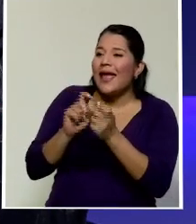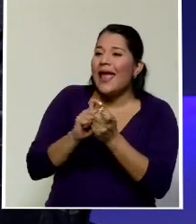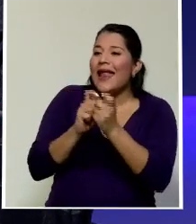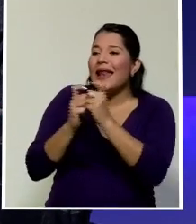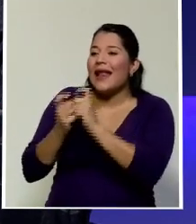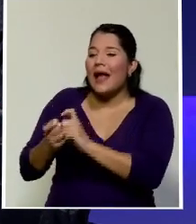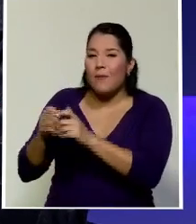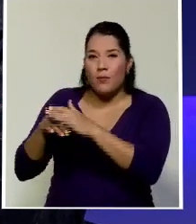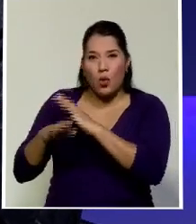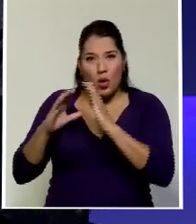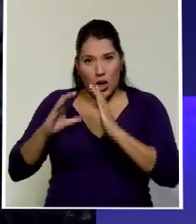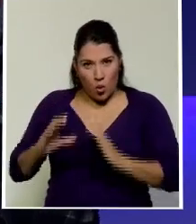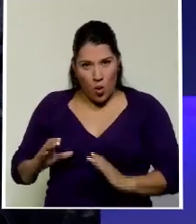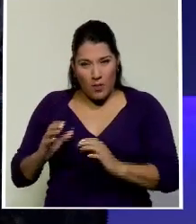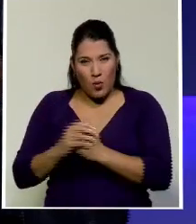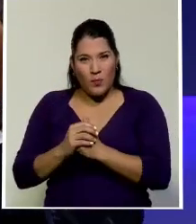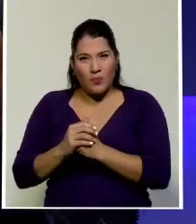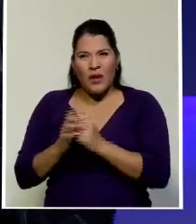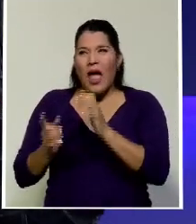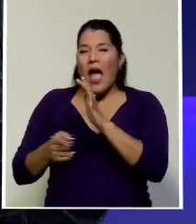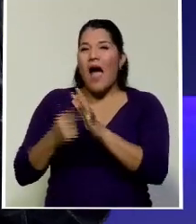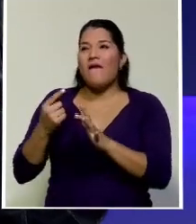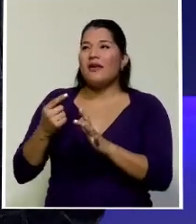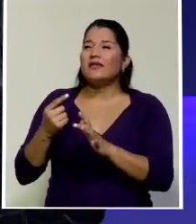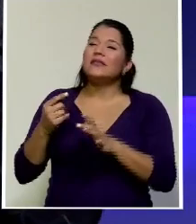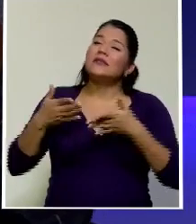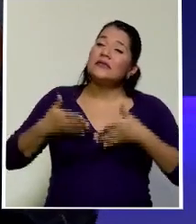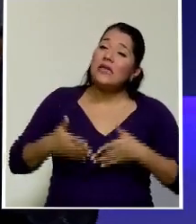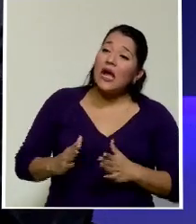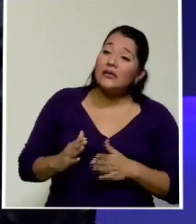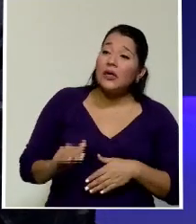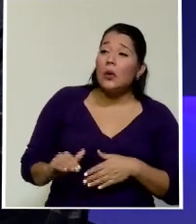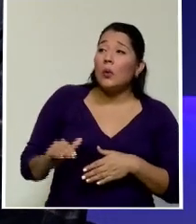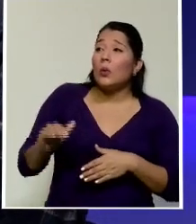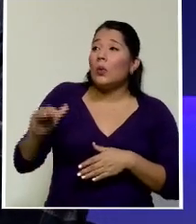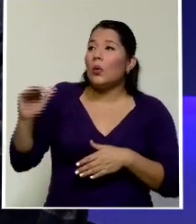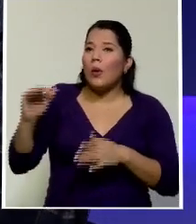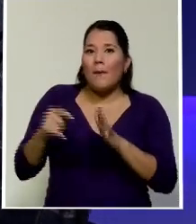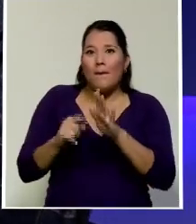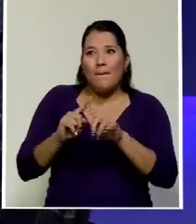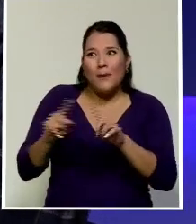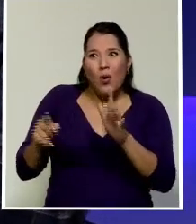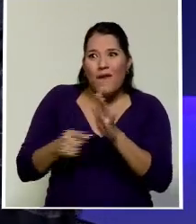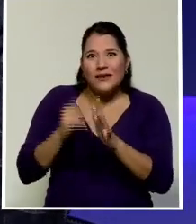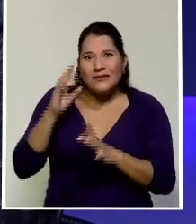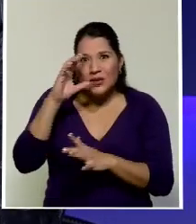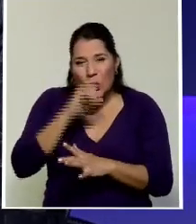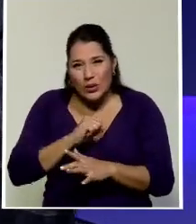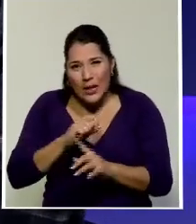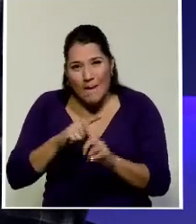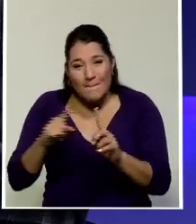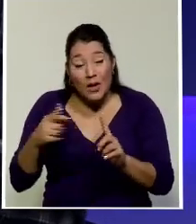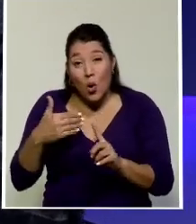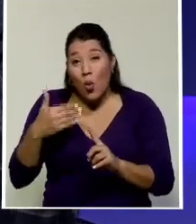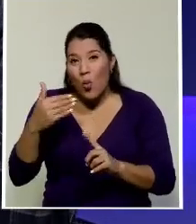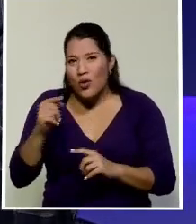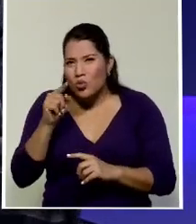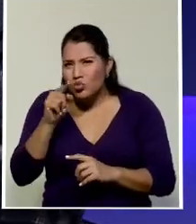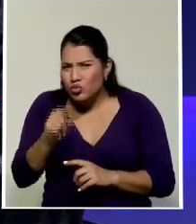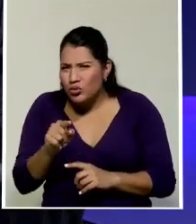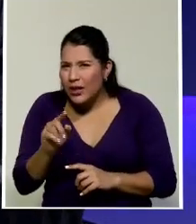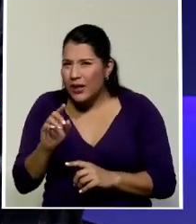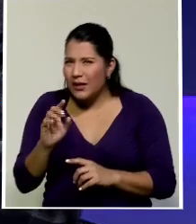siente uno mismo, como te digo, como una constante, como que naces y vas creciendo y no percibís eso, pero cuando tenés ciertos